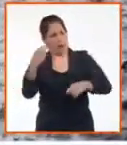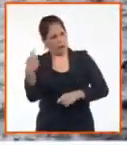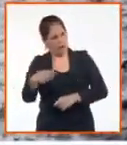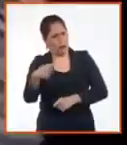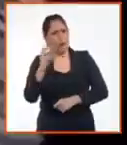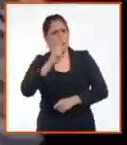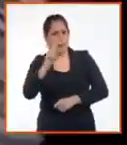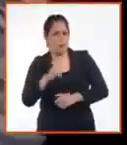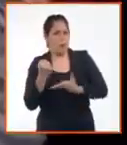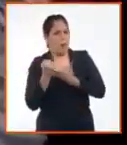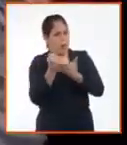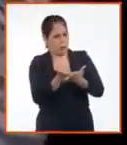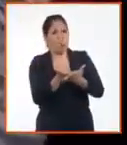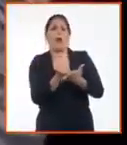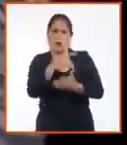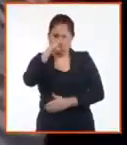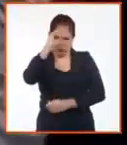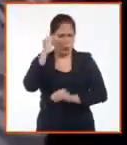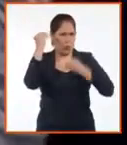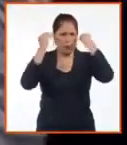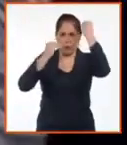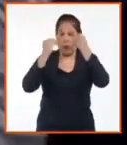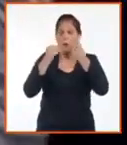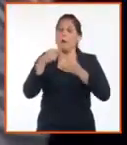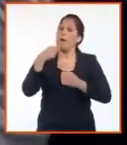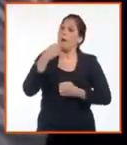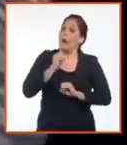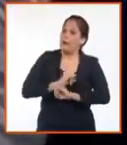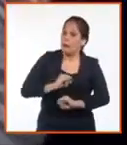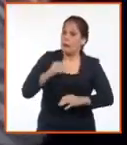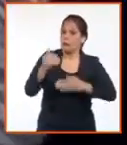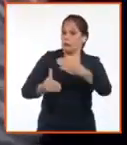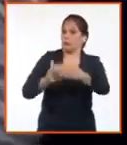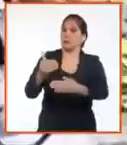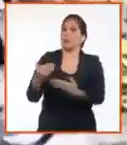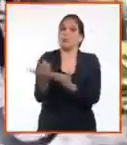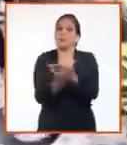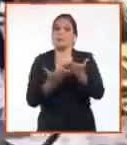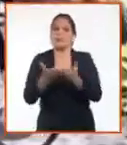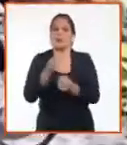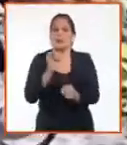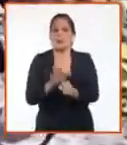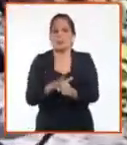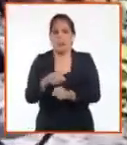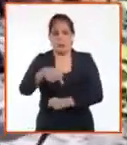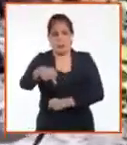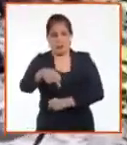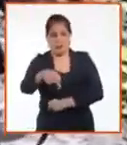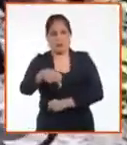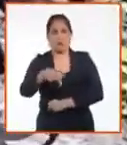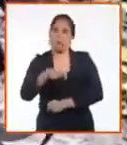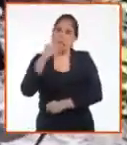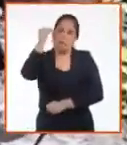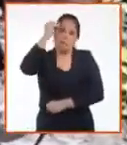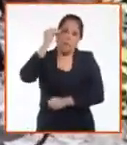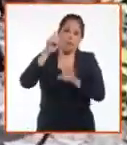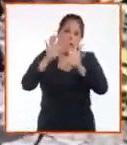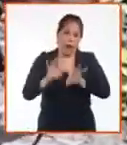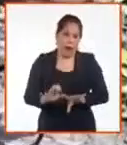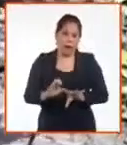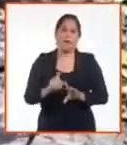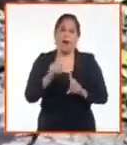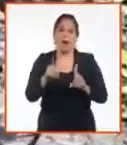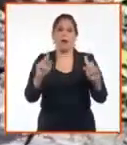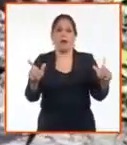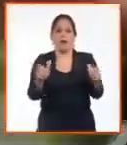negociación no hay que ver los detalles de lo que va a hacer este proceso de negociación que va a comenzar y finalmente se desprende de la carta que va a ver un encuentro en